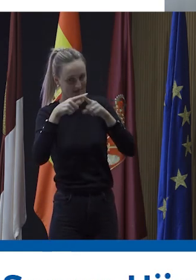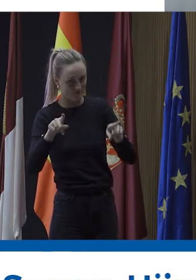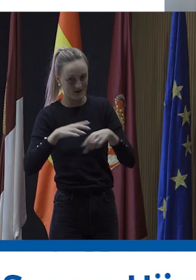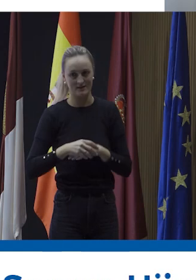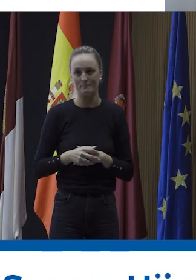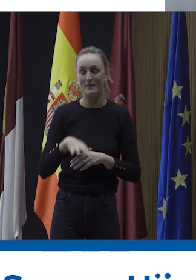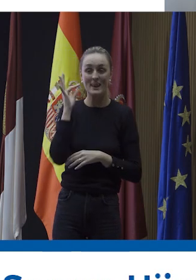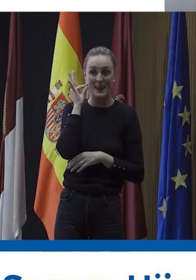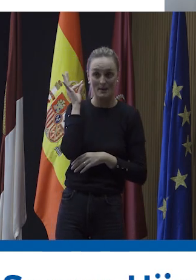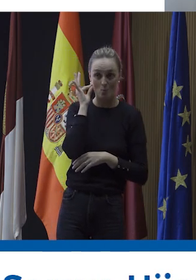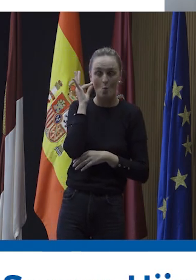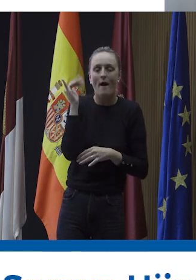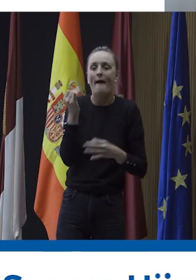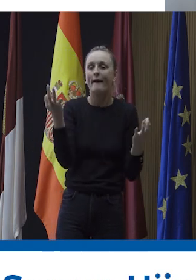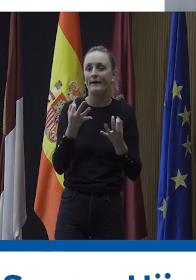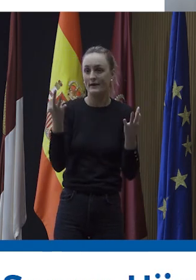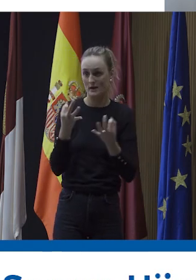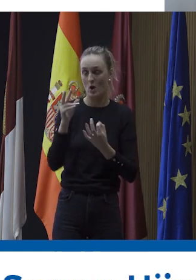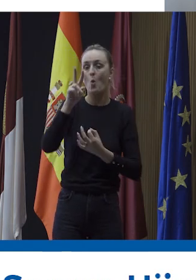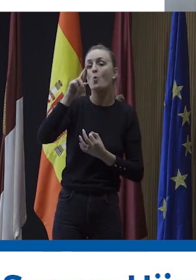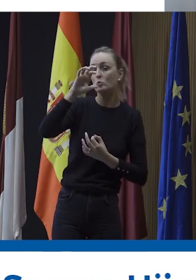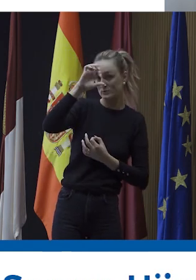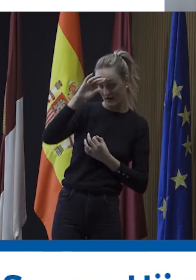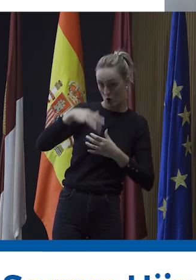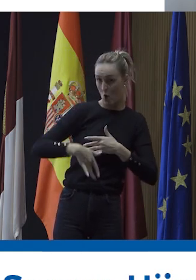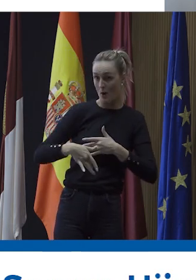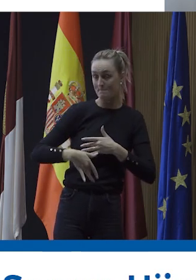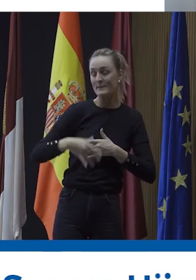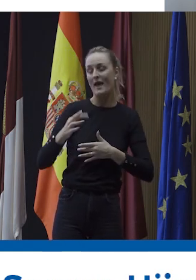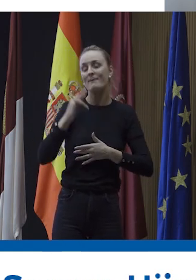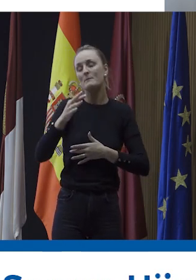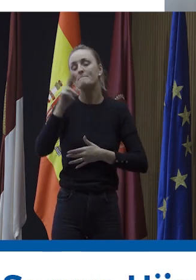mujer tenemos además el útero y la vagina, como vemos en la imagen de la